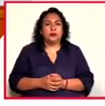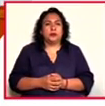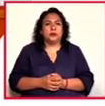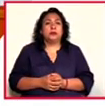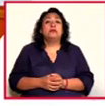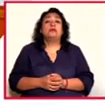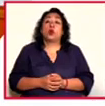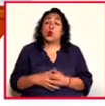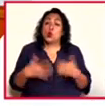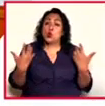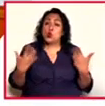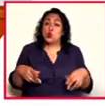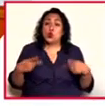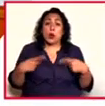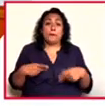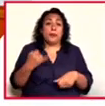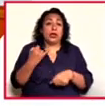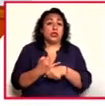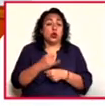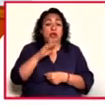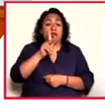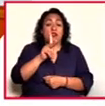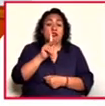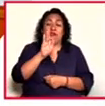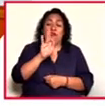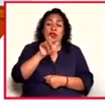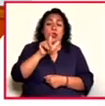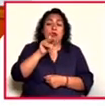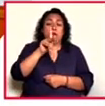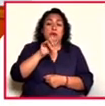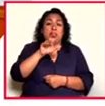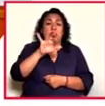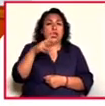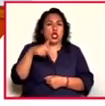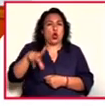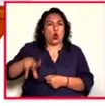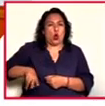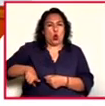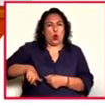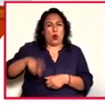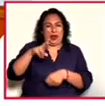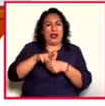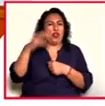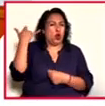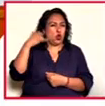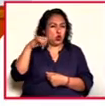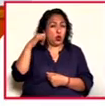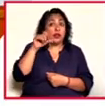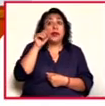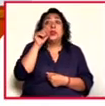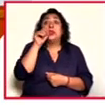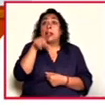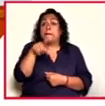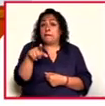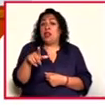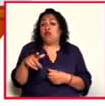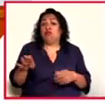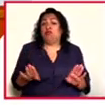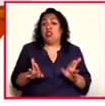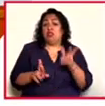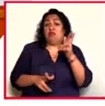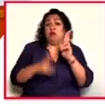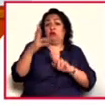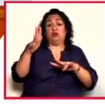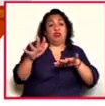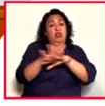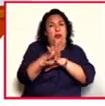Vaya personaje Felipe Carrillo Puerto, que fuera gobernador de Yucatán y quien además fuera un revolucionario, como ya lo veíamos en esta